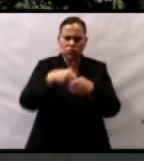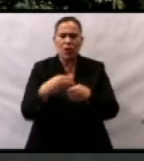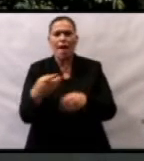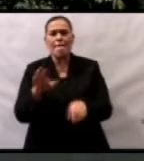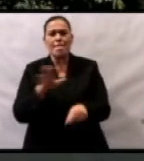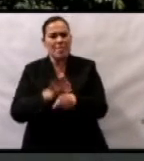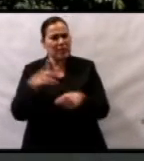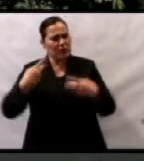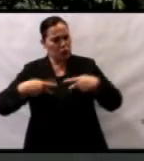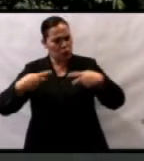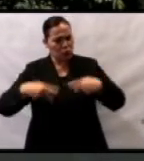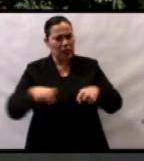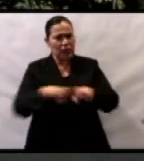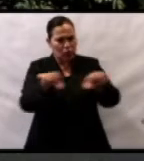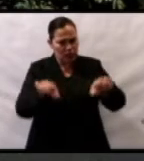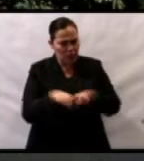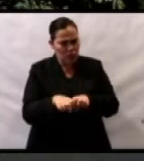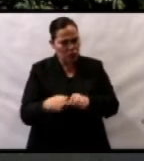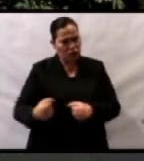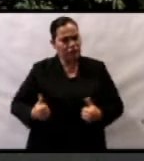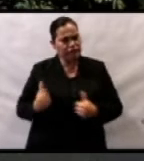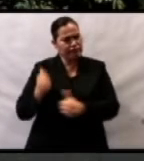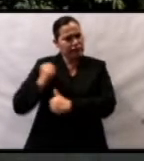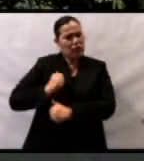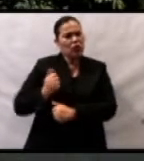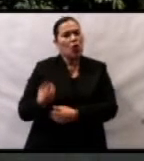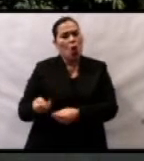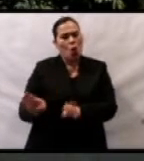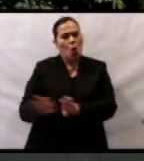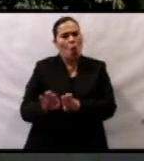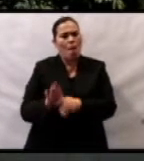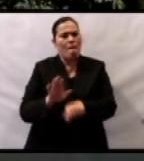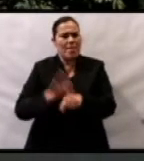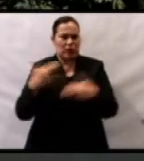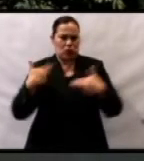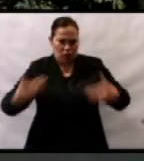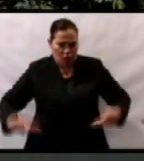y los equipamos con más patrullas y uniformes.